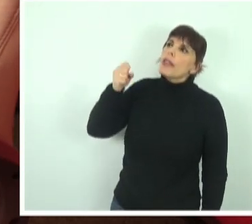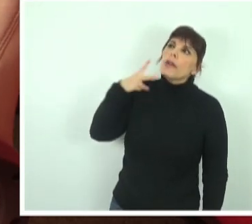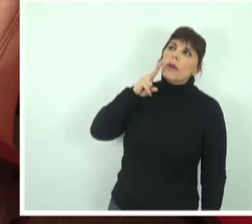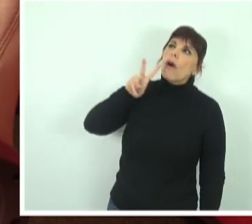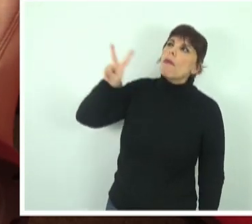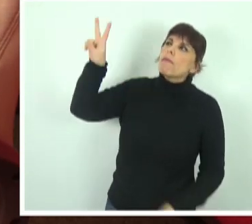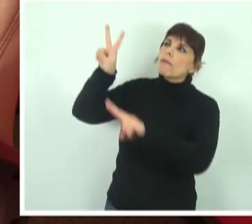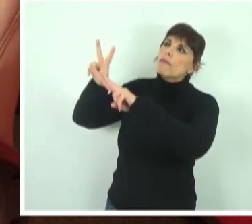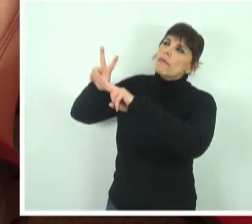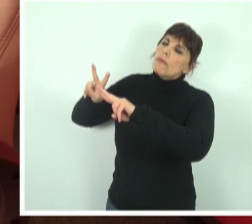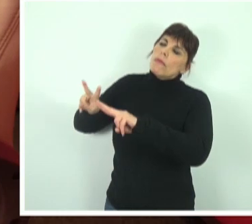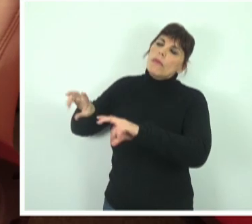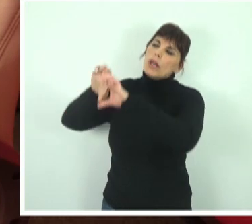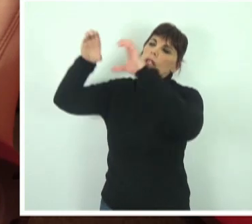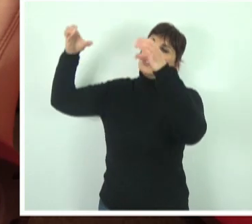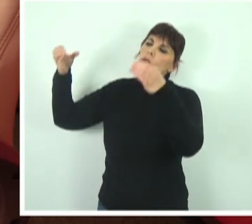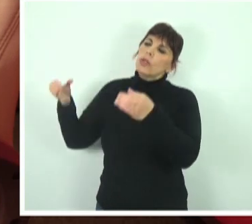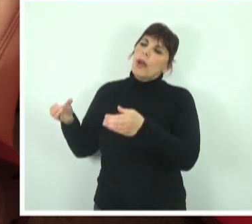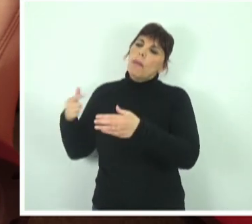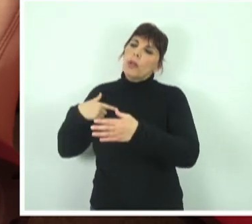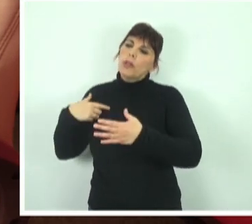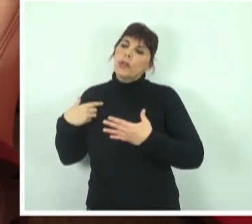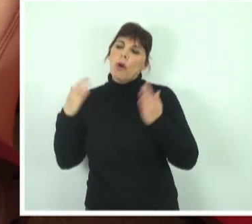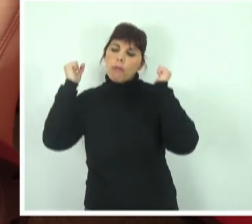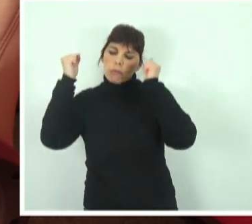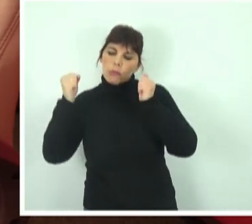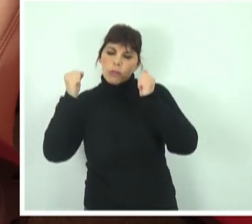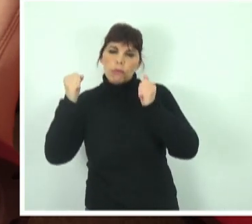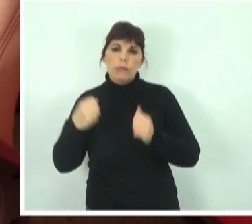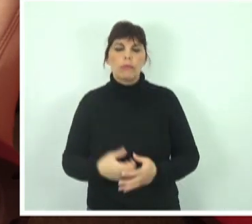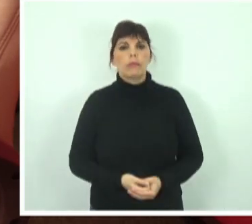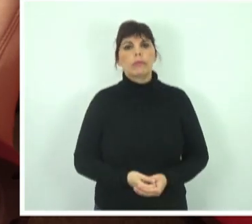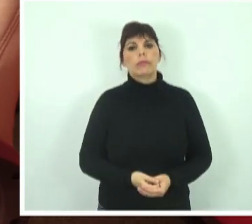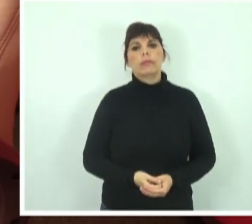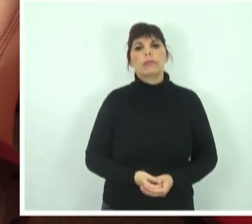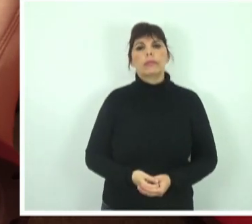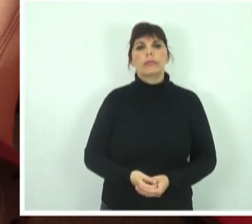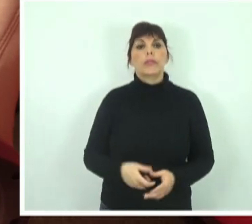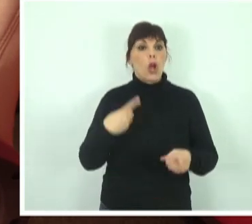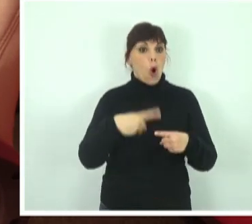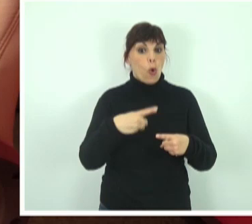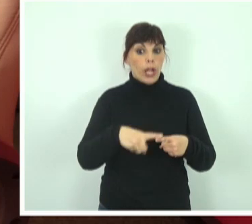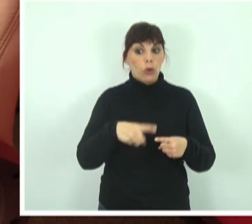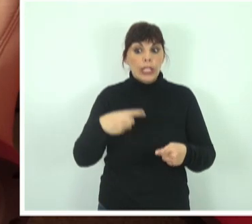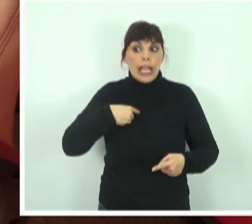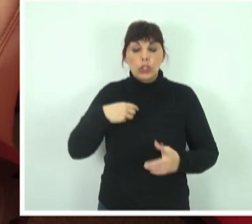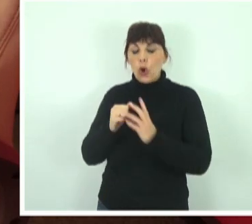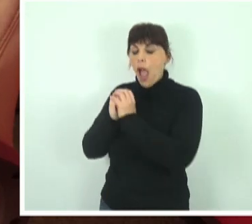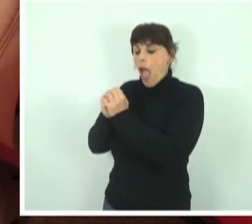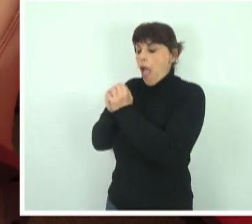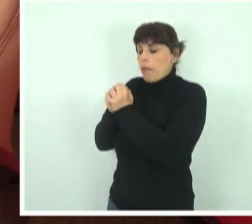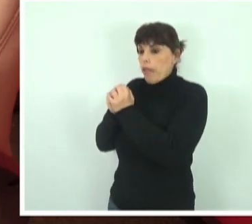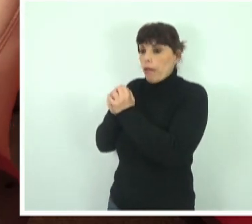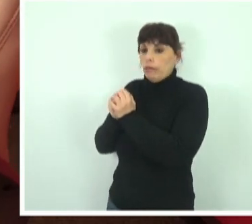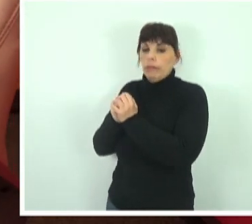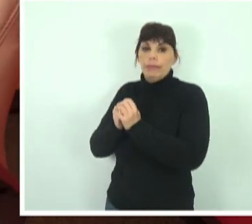Es interesante, queridos, que David dice: una cosa he demandado. Me encanta esa